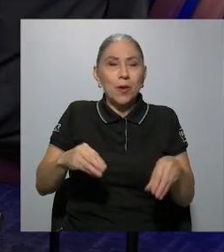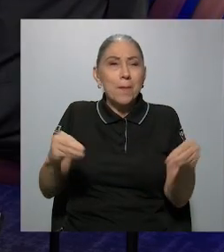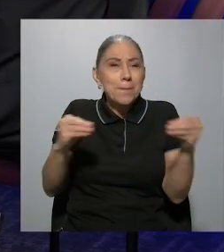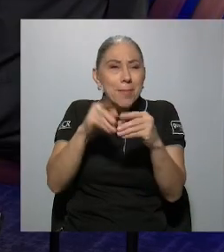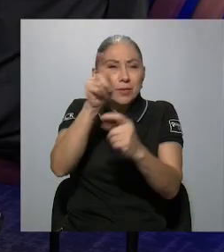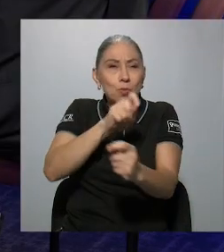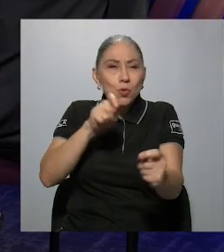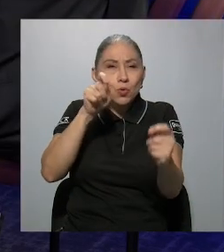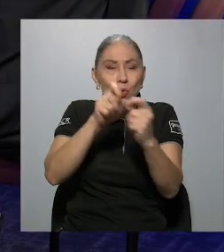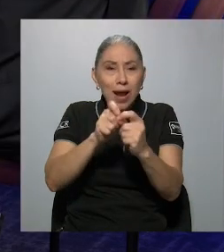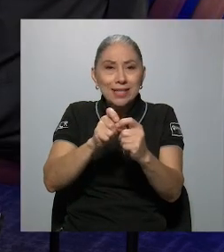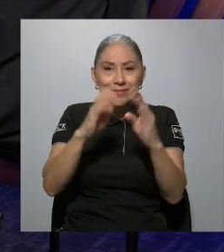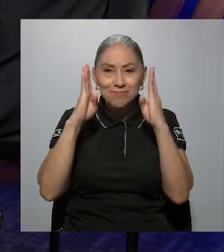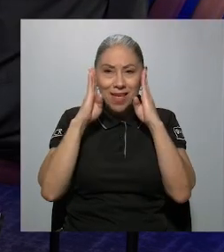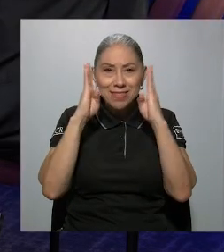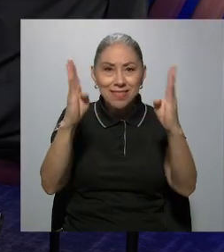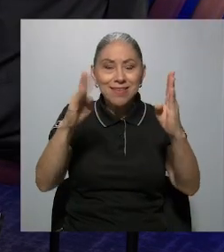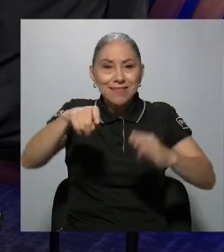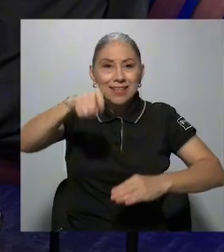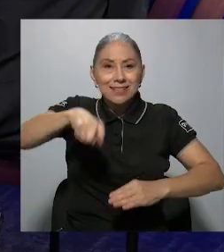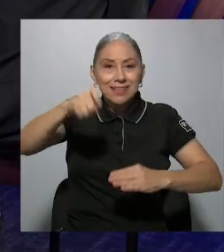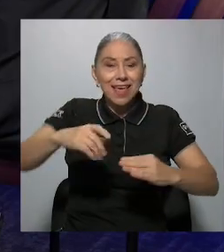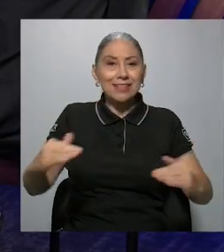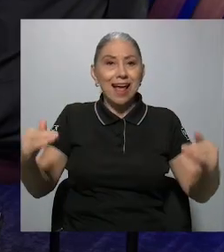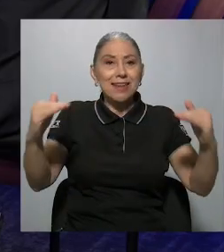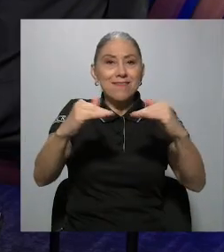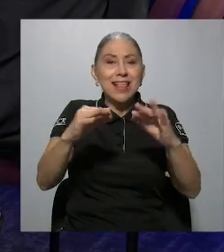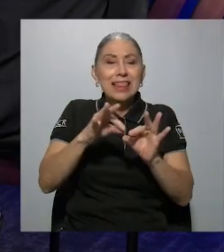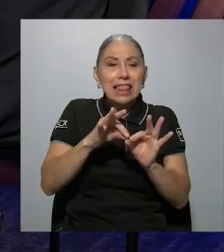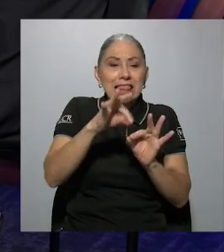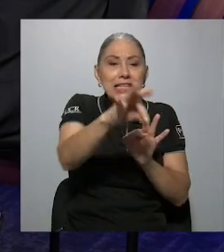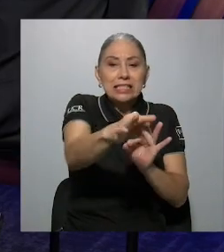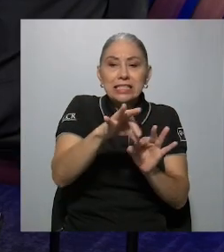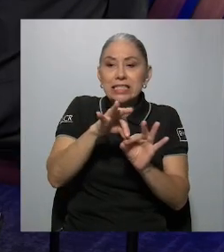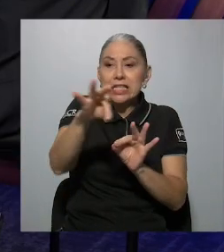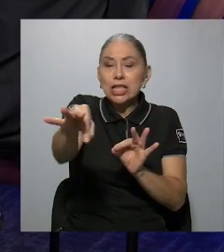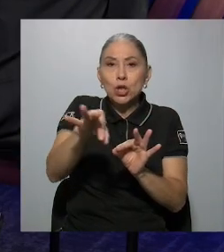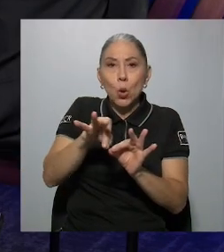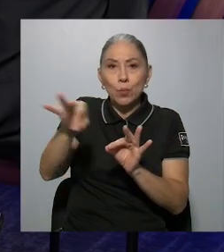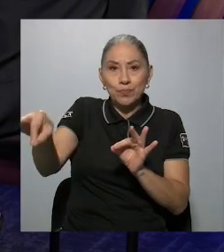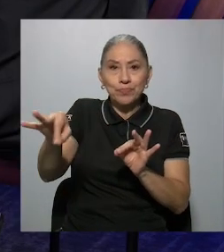atender de forma más puntual las necesidades a nivel de distrito.